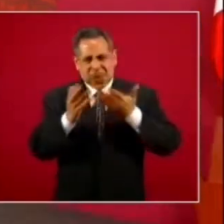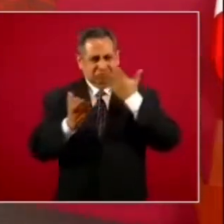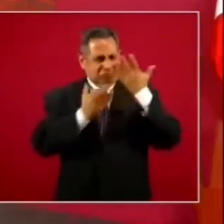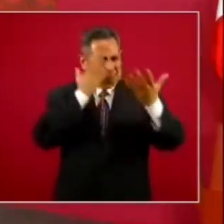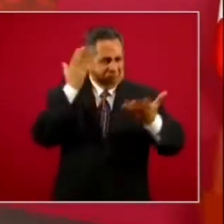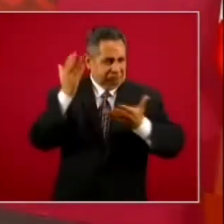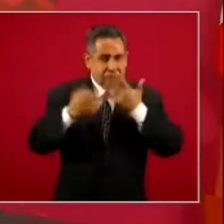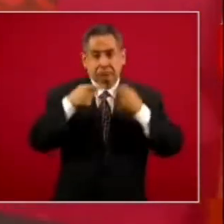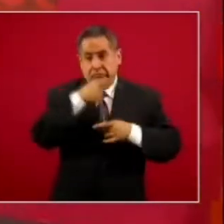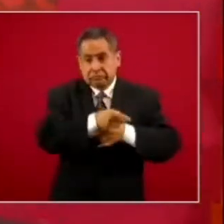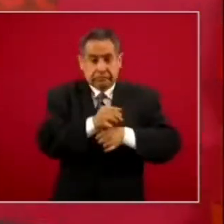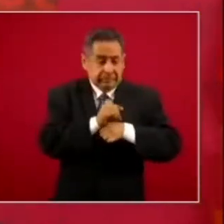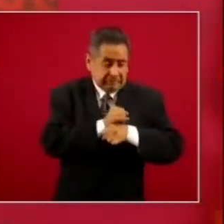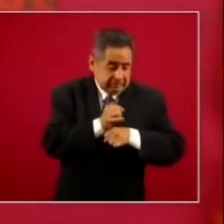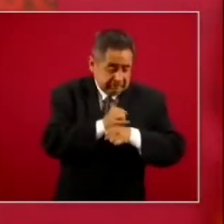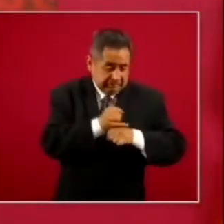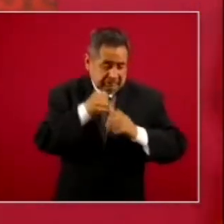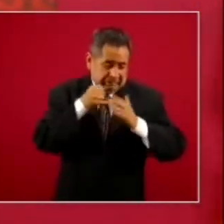que es investigador,